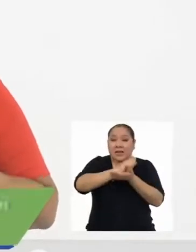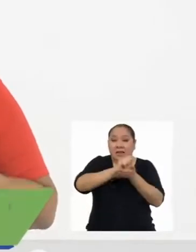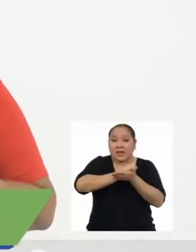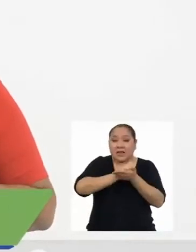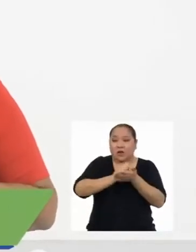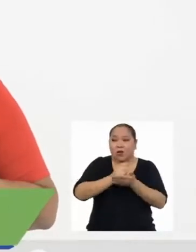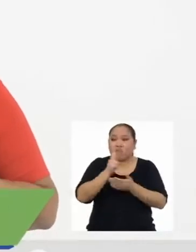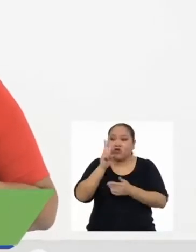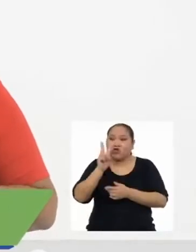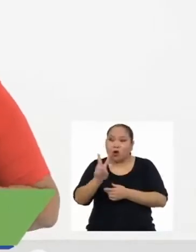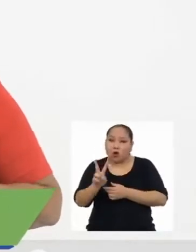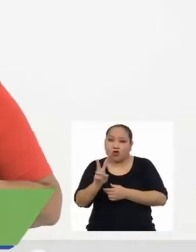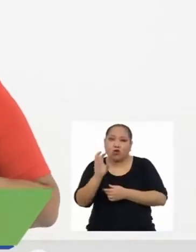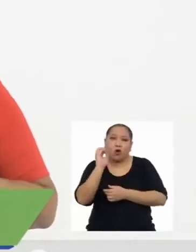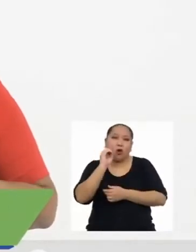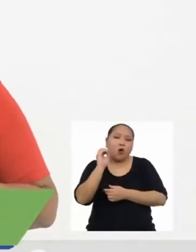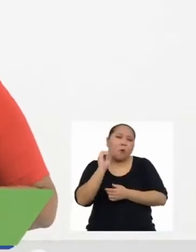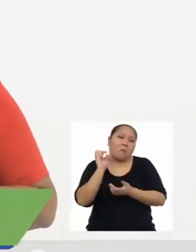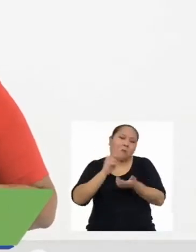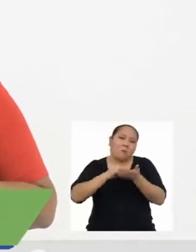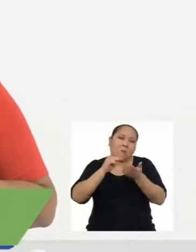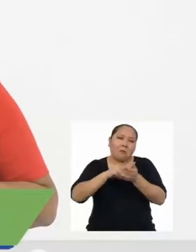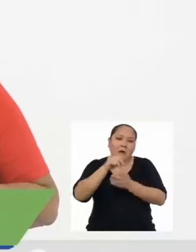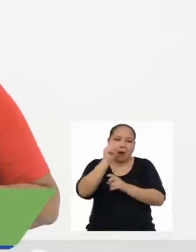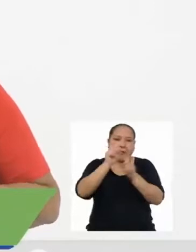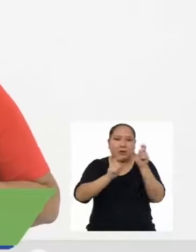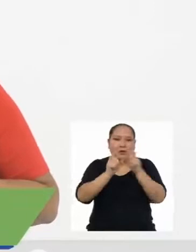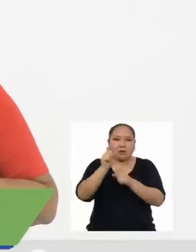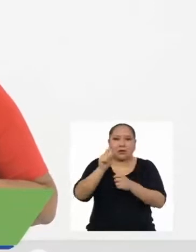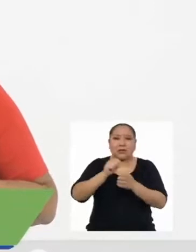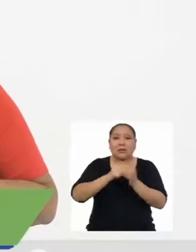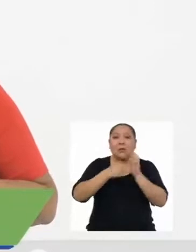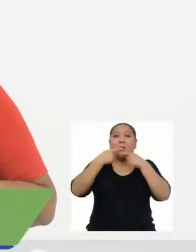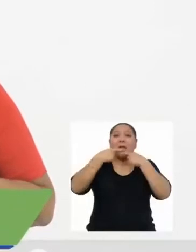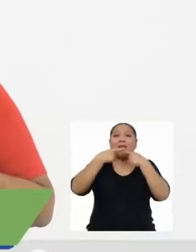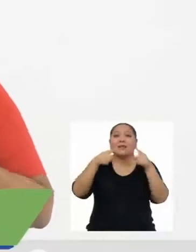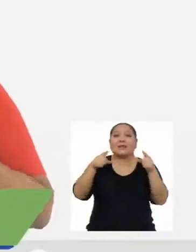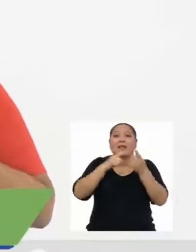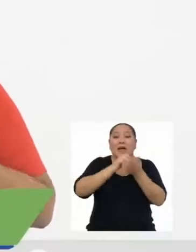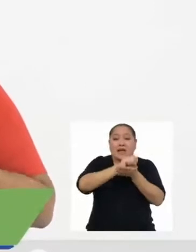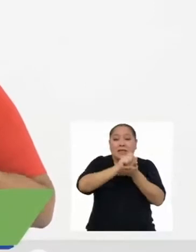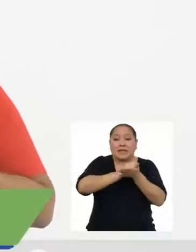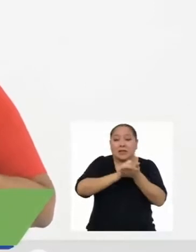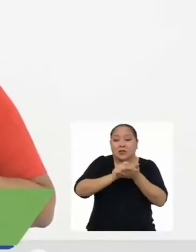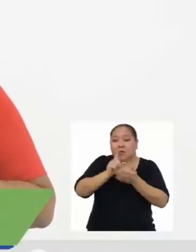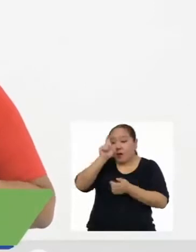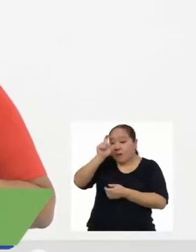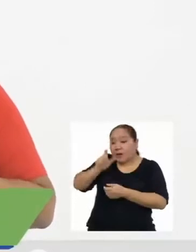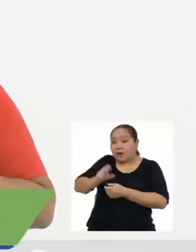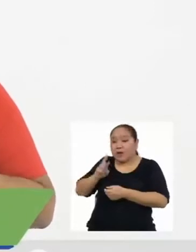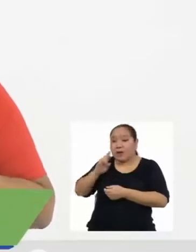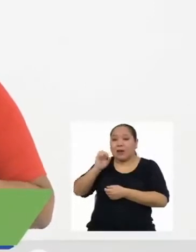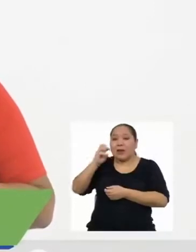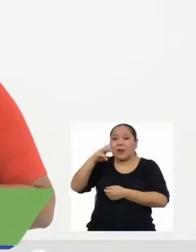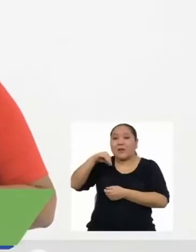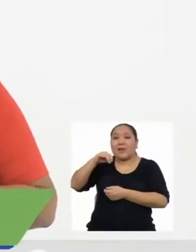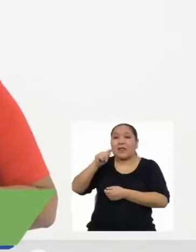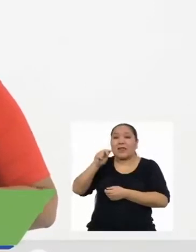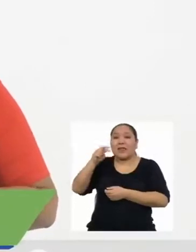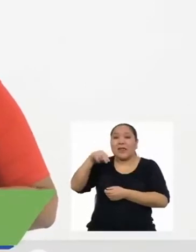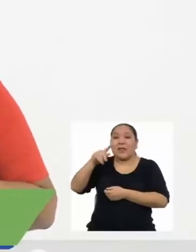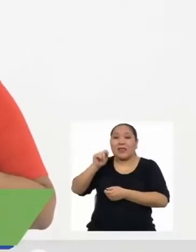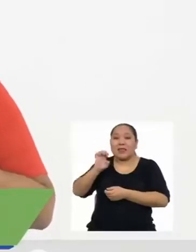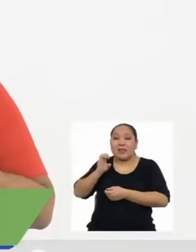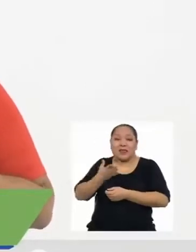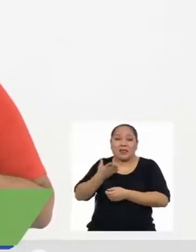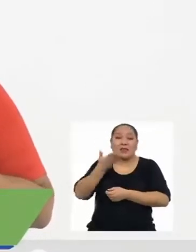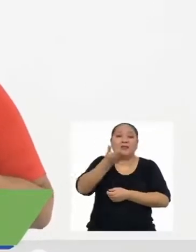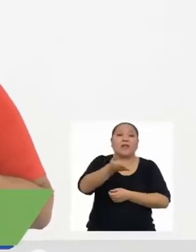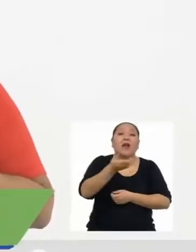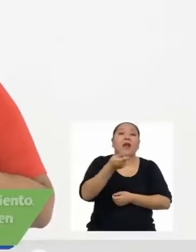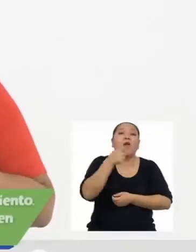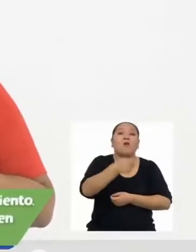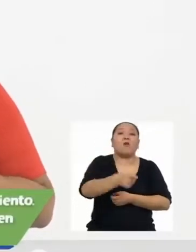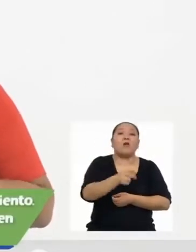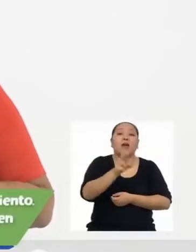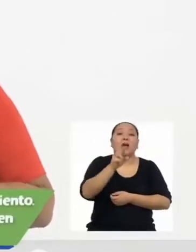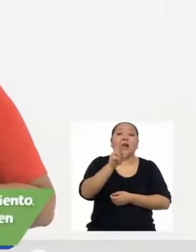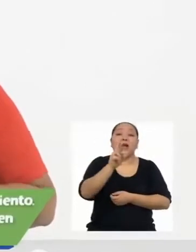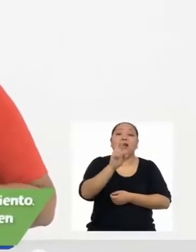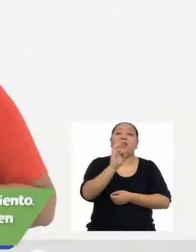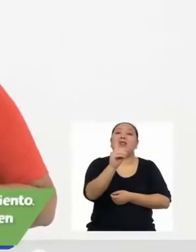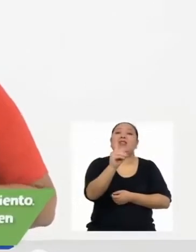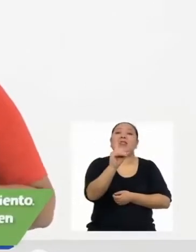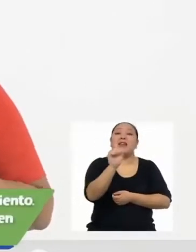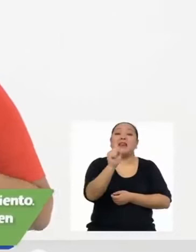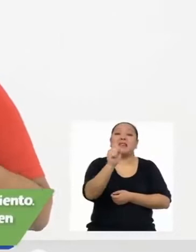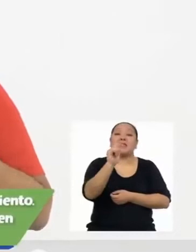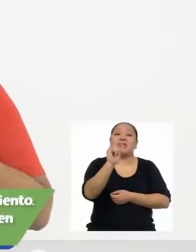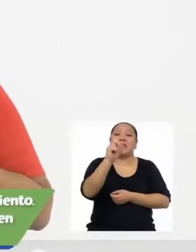personas. Esta contiene un mensaje escrito por un remitente para un destinatario que por lo general está lejos. En